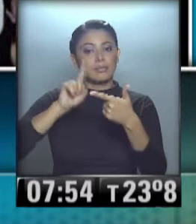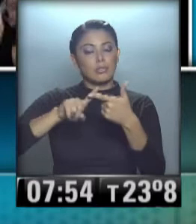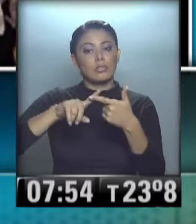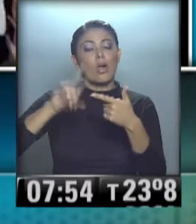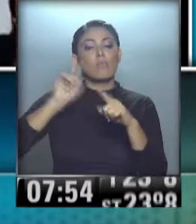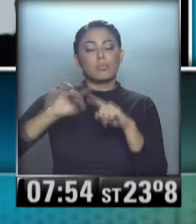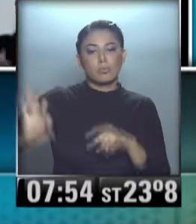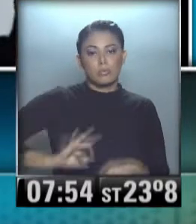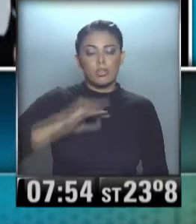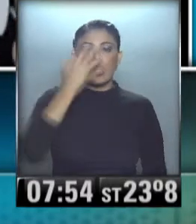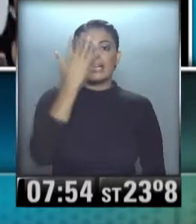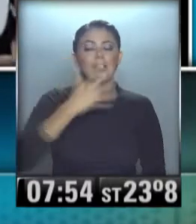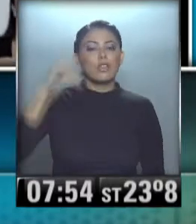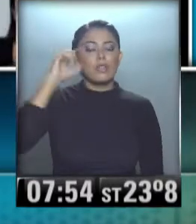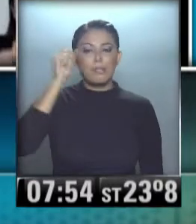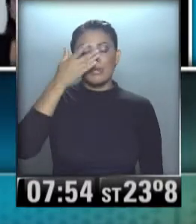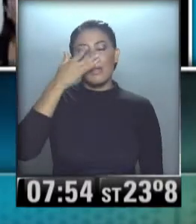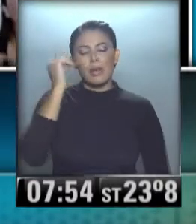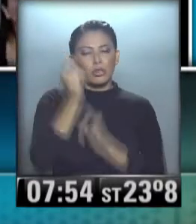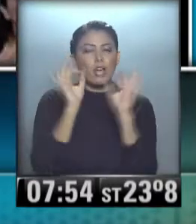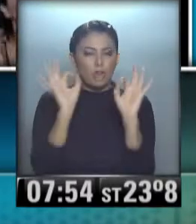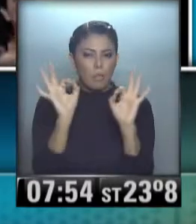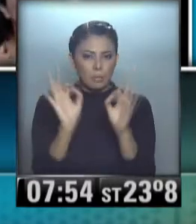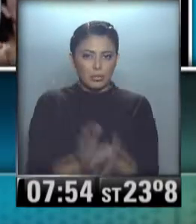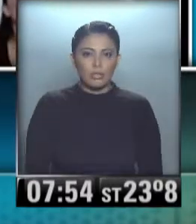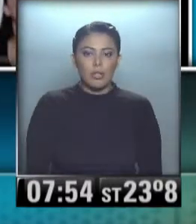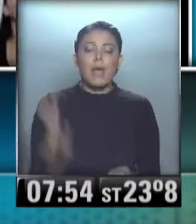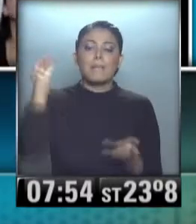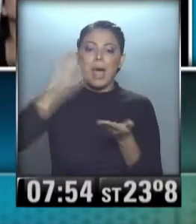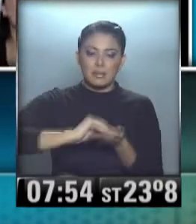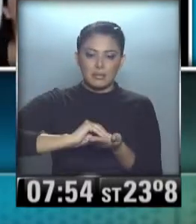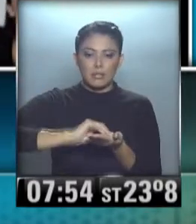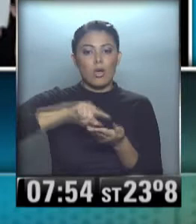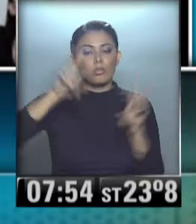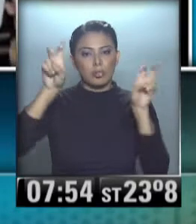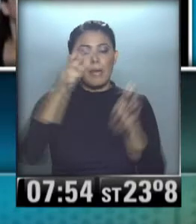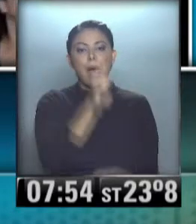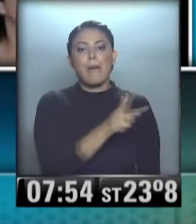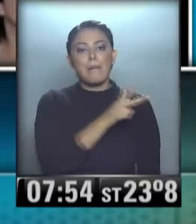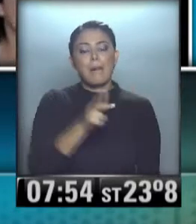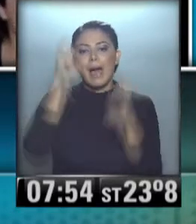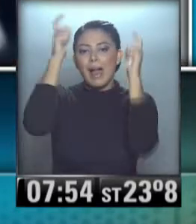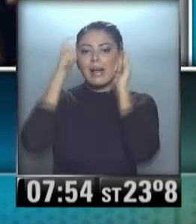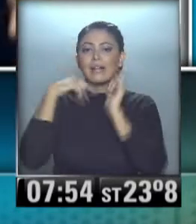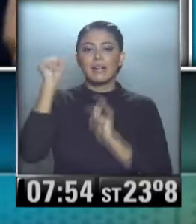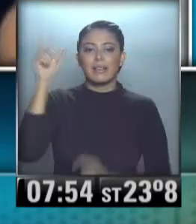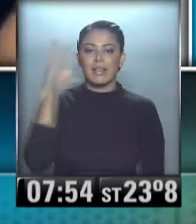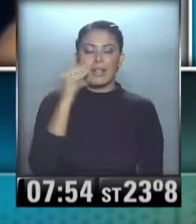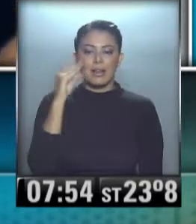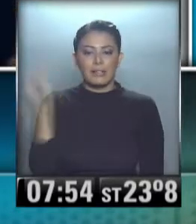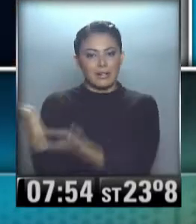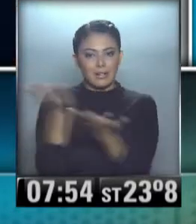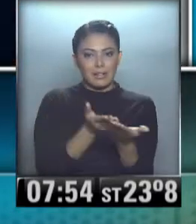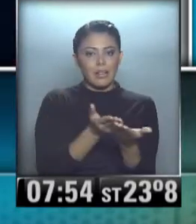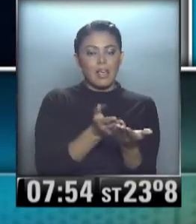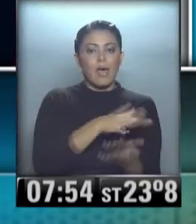va a ascender a 510 pesos. En un ratito vamos a estar con este tema. Y además, el Papa va a recibir a la Reina de Inglaterra. El Vaticano confirmó